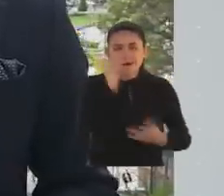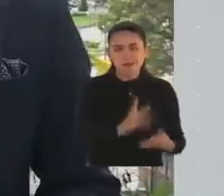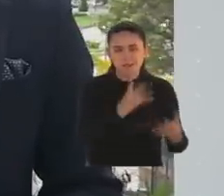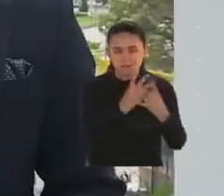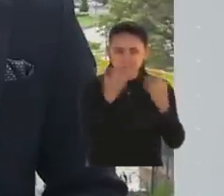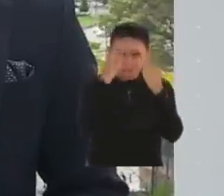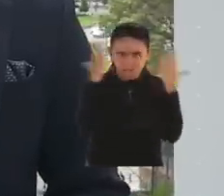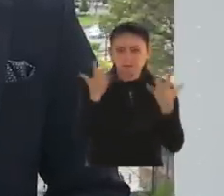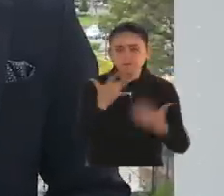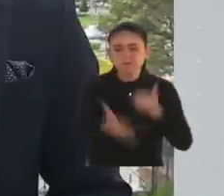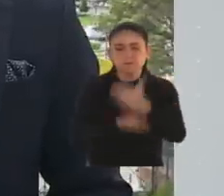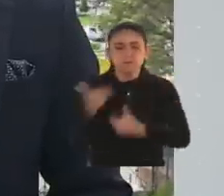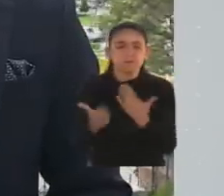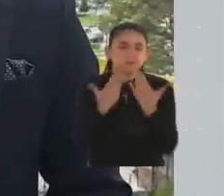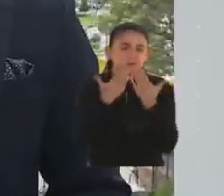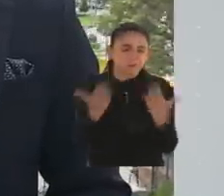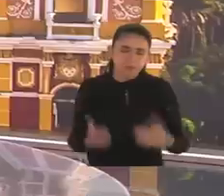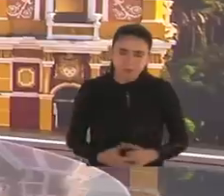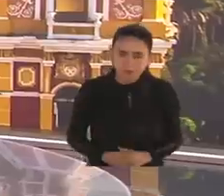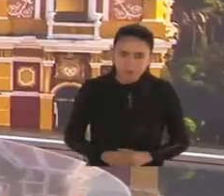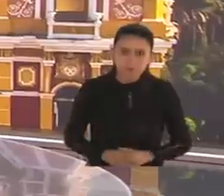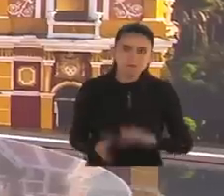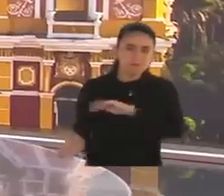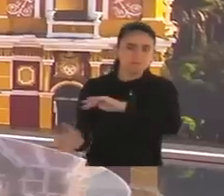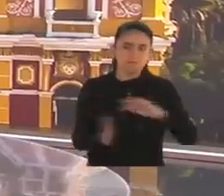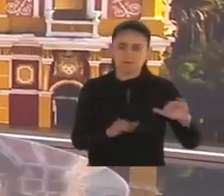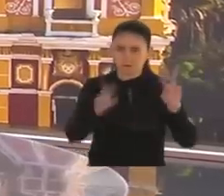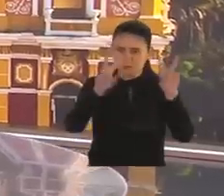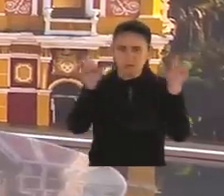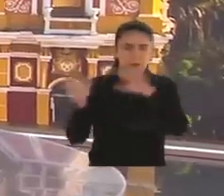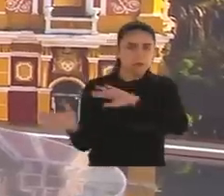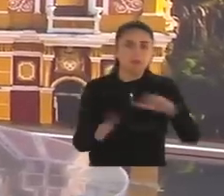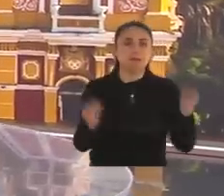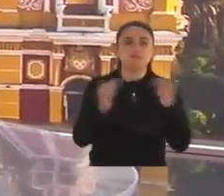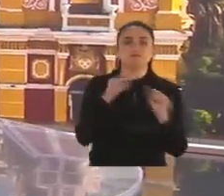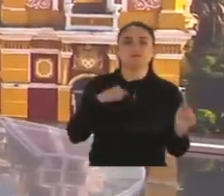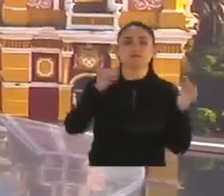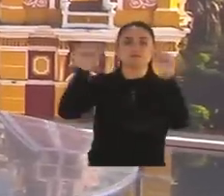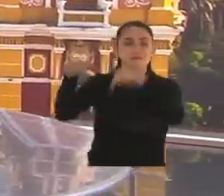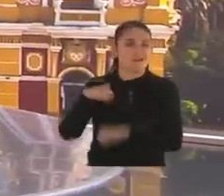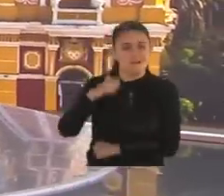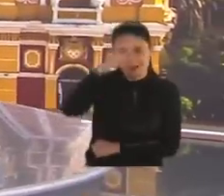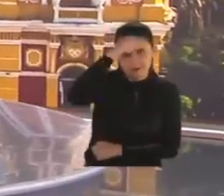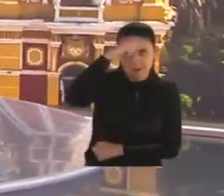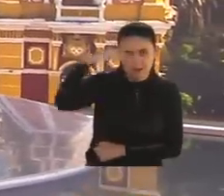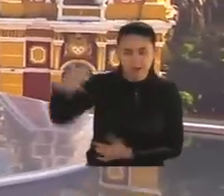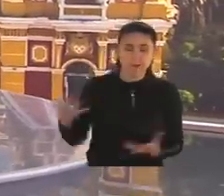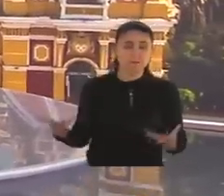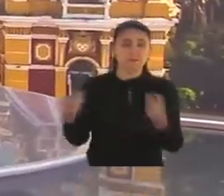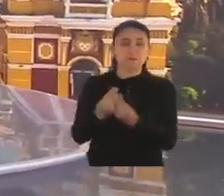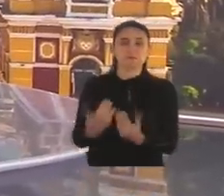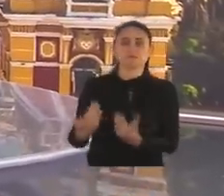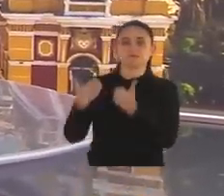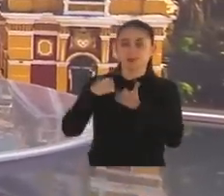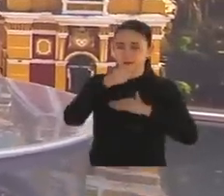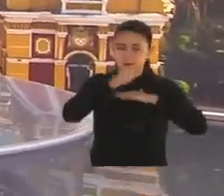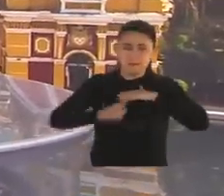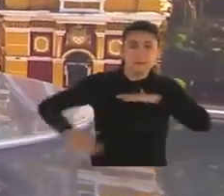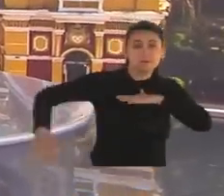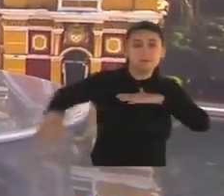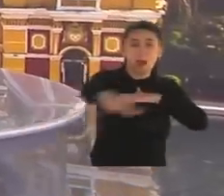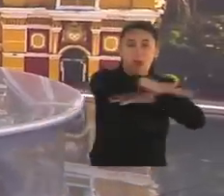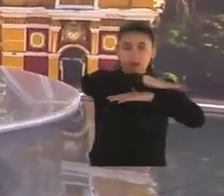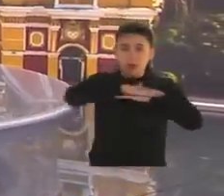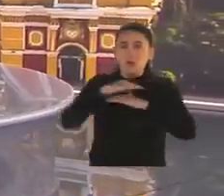esta audiencia y lo que suceda con el caso. Ya hacemos un cambio de tema y nos vamos a Cartagena porque un equipo de guardacostas reportó el rescate de